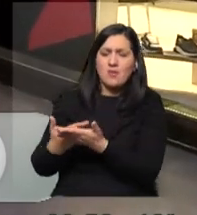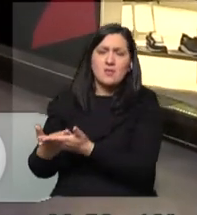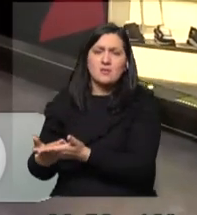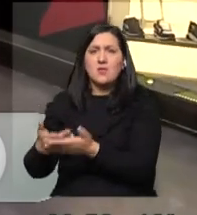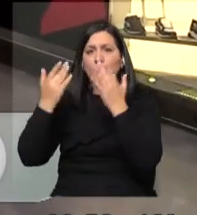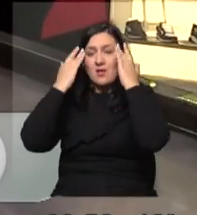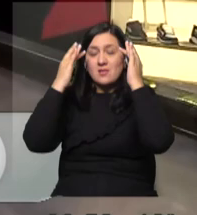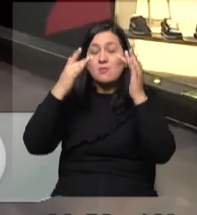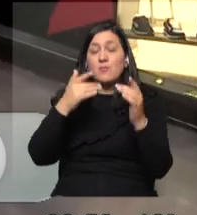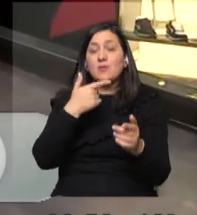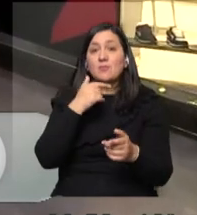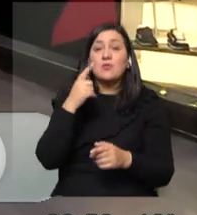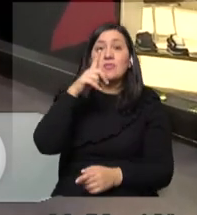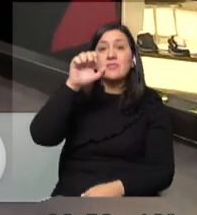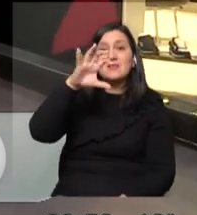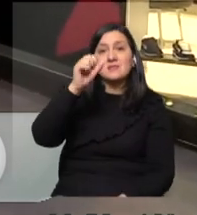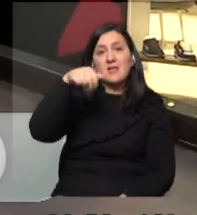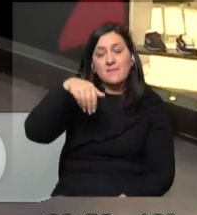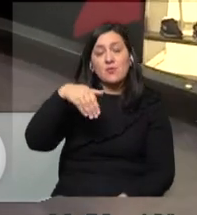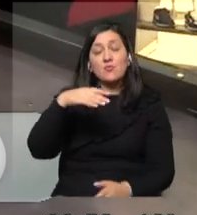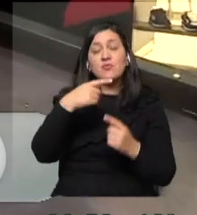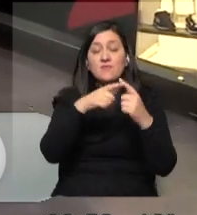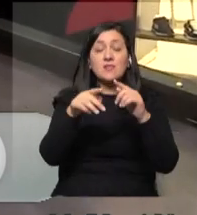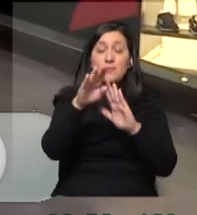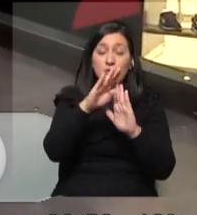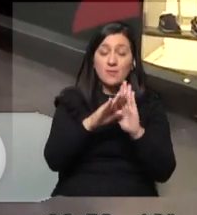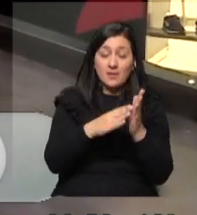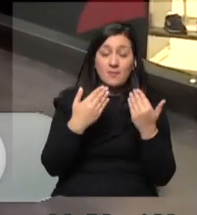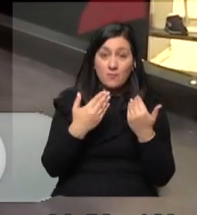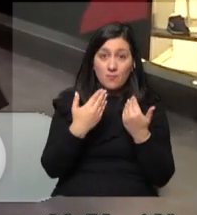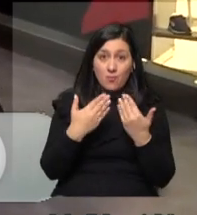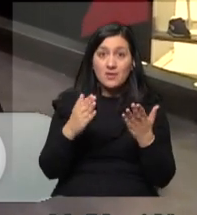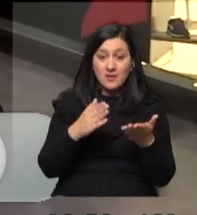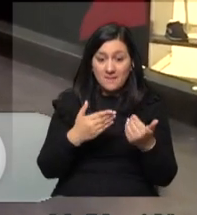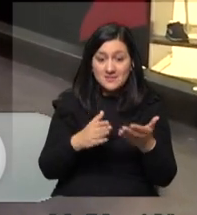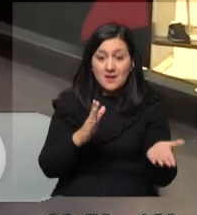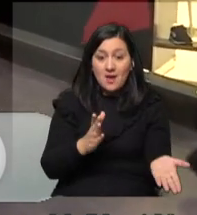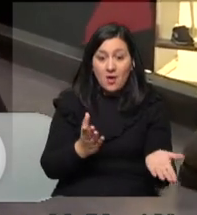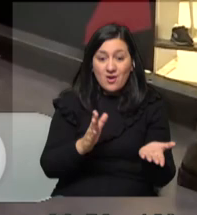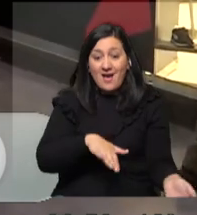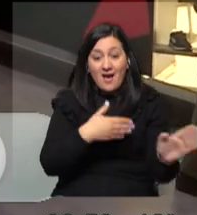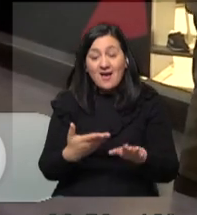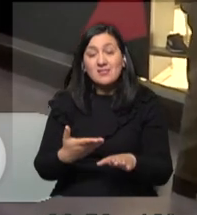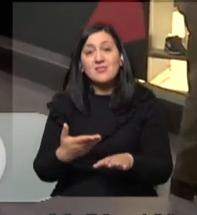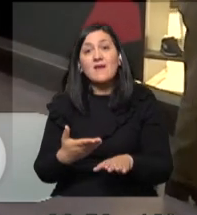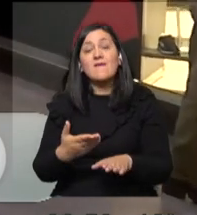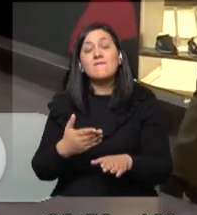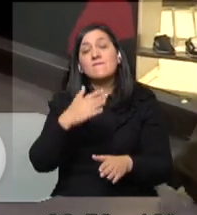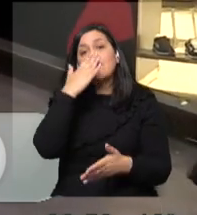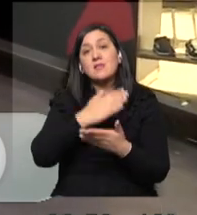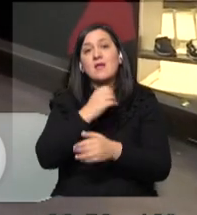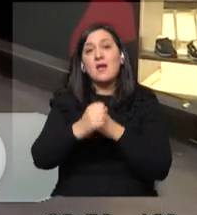Propuestas educativas como las que tiene DECEM, con distintos programas que pueden hacer de ahora hasta fin de año. También van a tener stands de universidades